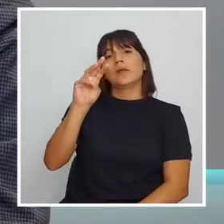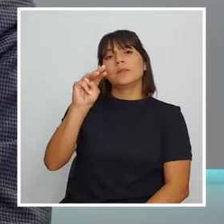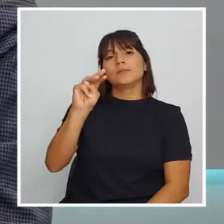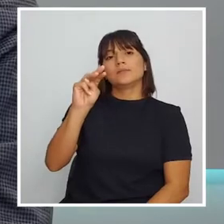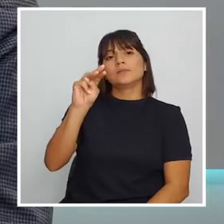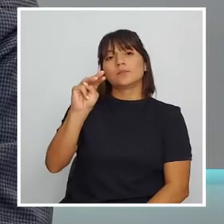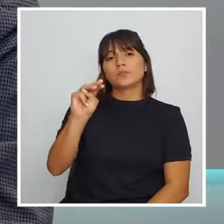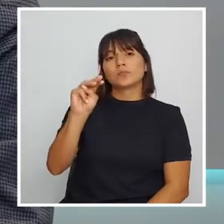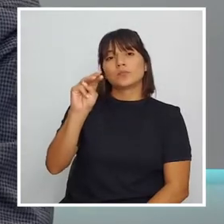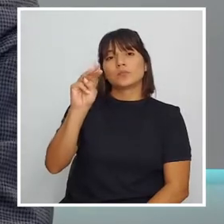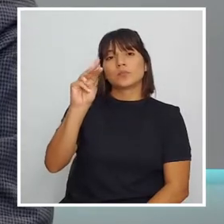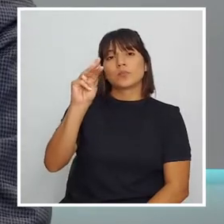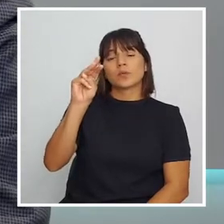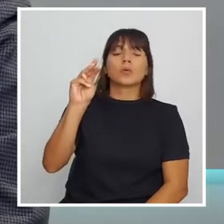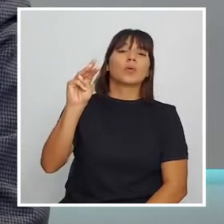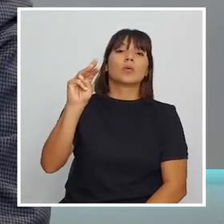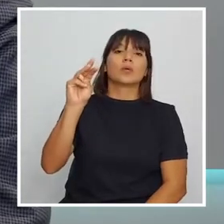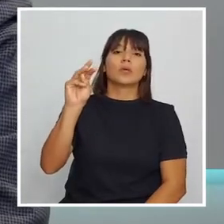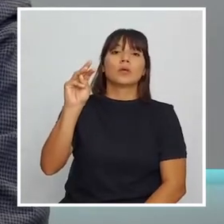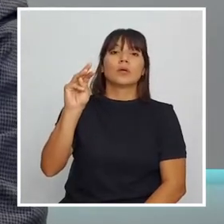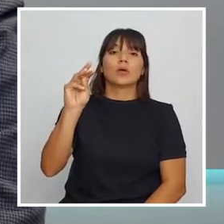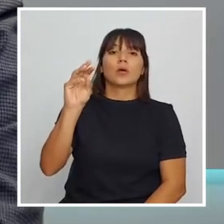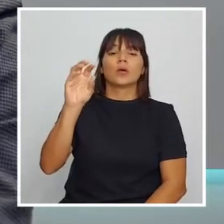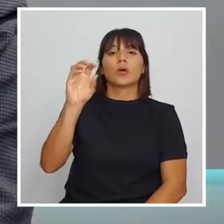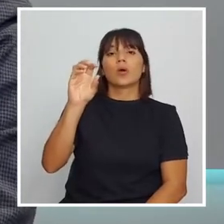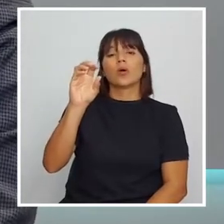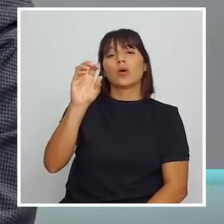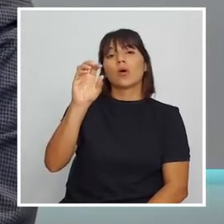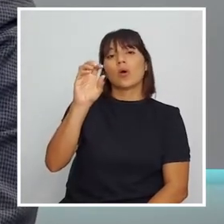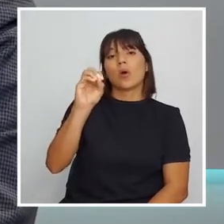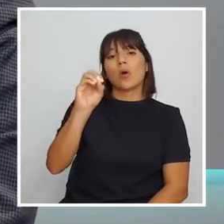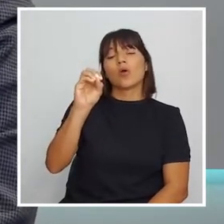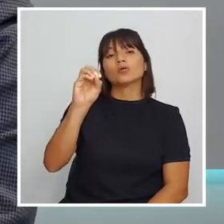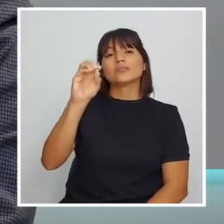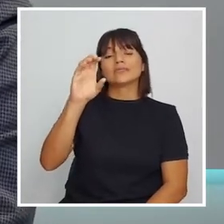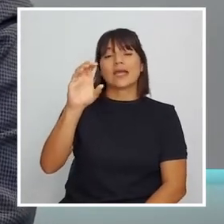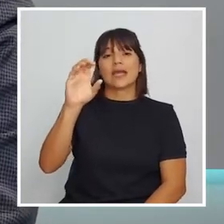www.ocf, o sea, las iniciales de Oficina del Consumidor Financiero,